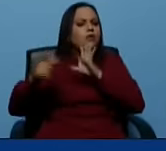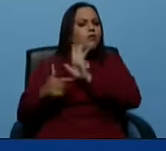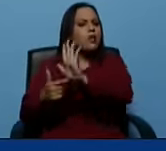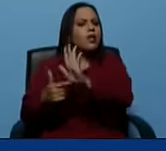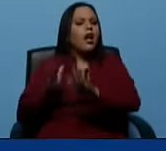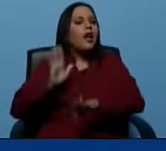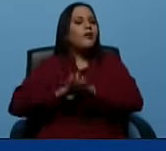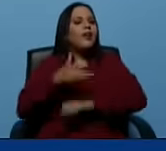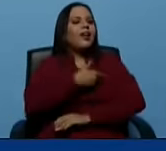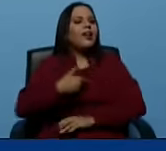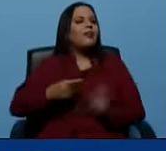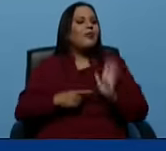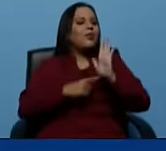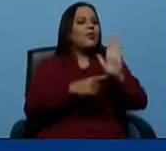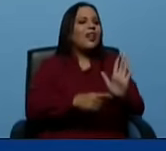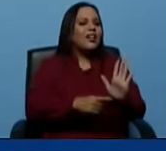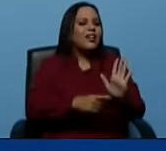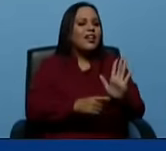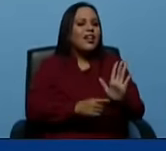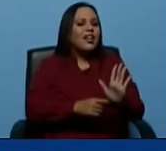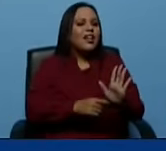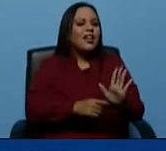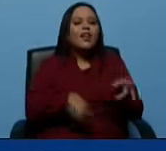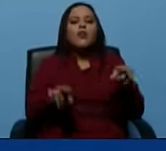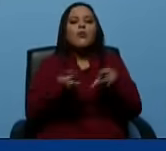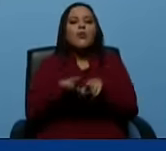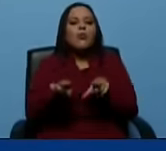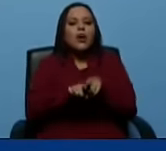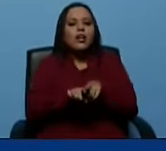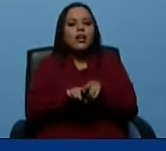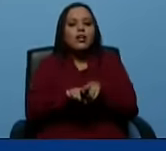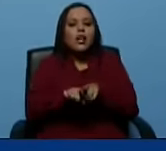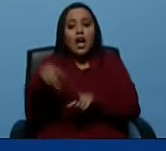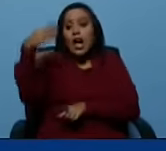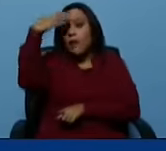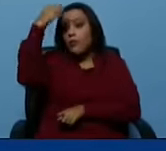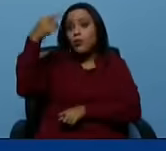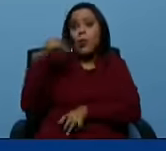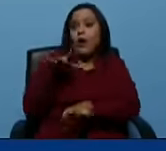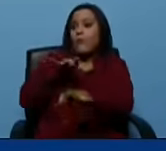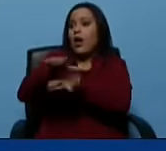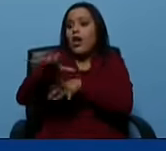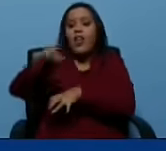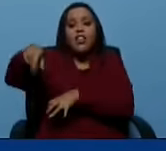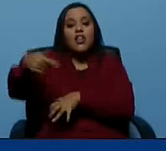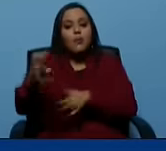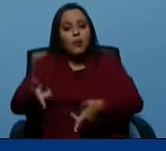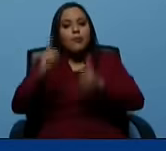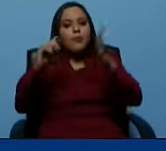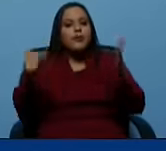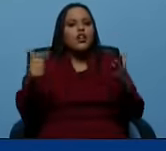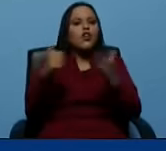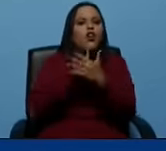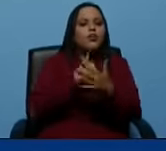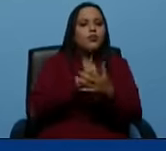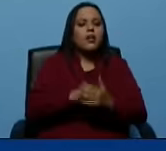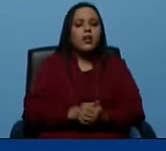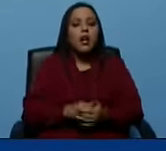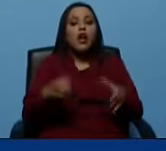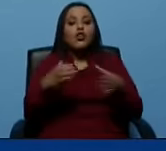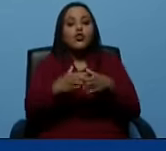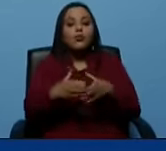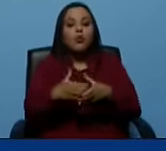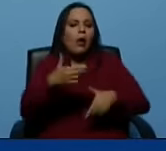vender y posicionar una imagen para justificar después el zarpazo que ya tenían listo con grupos de comanditos